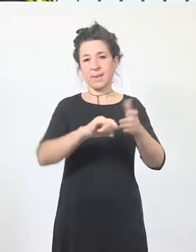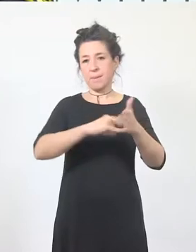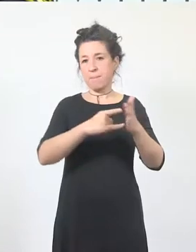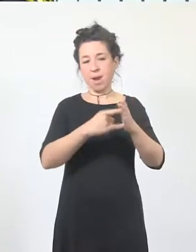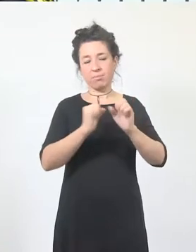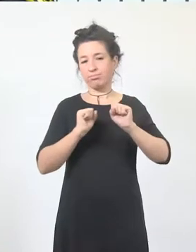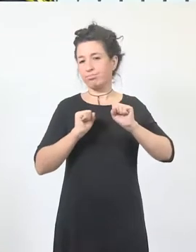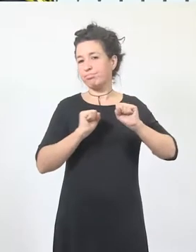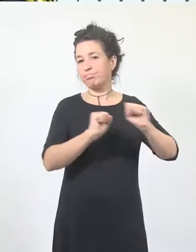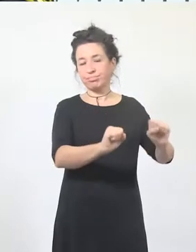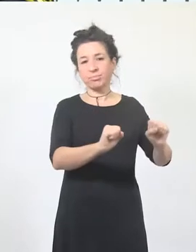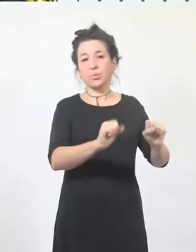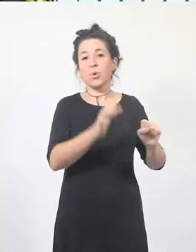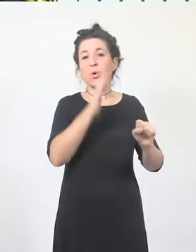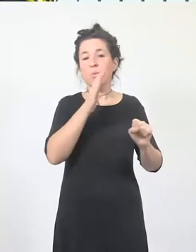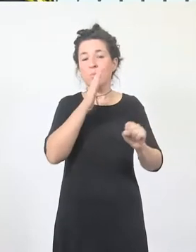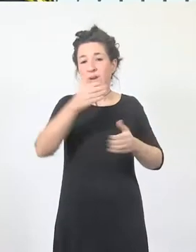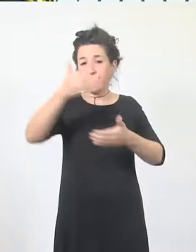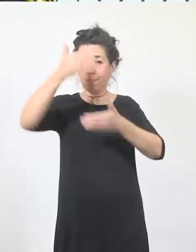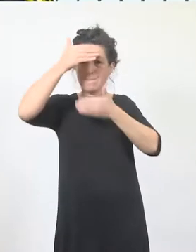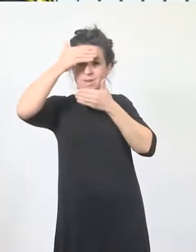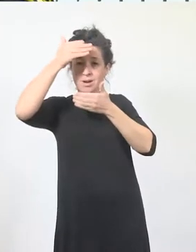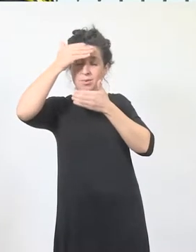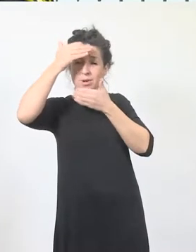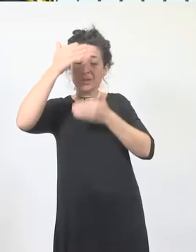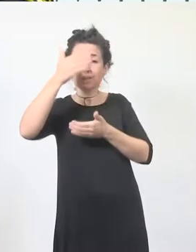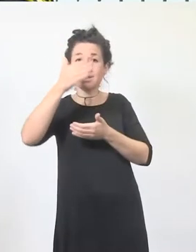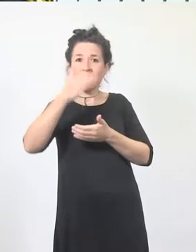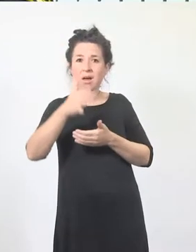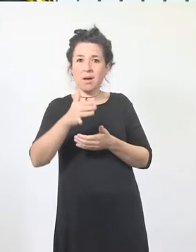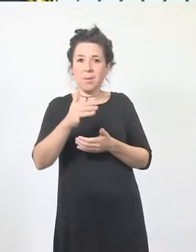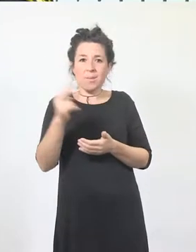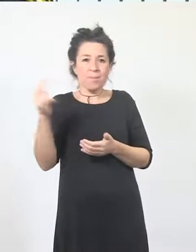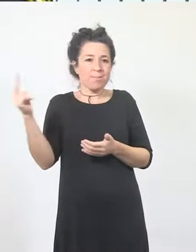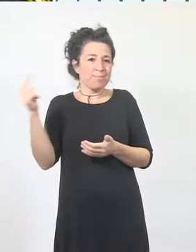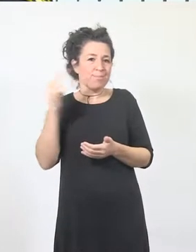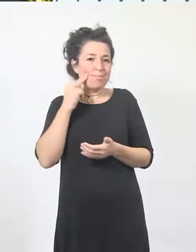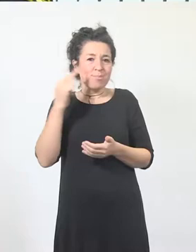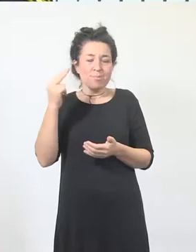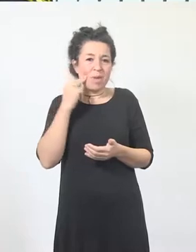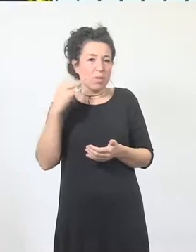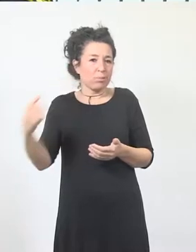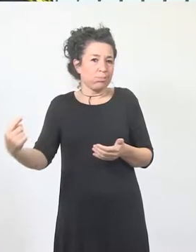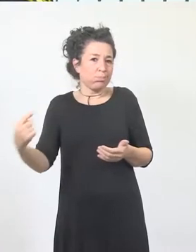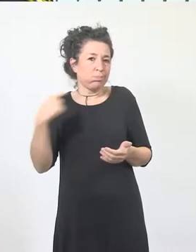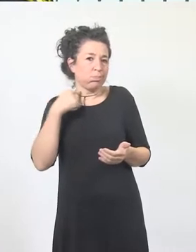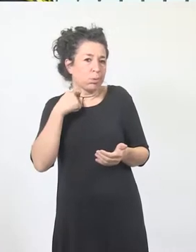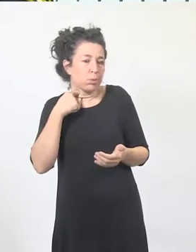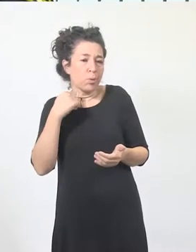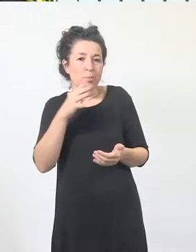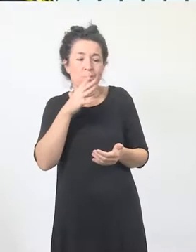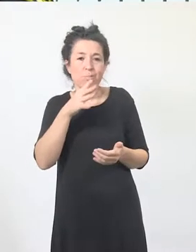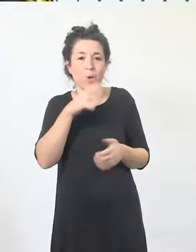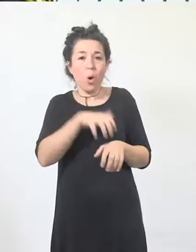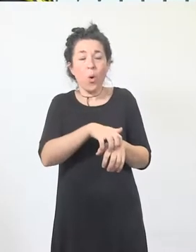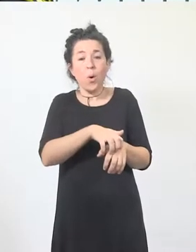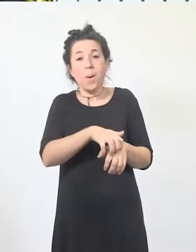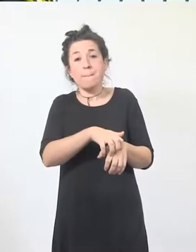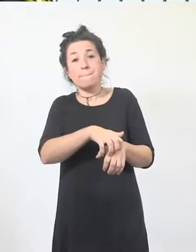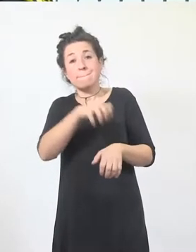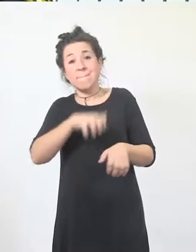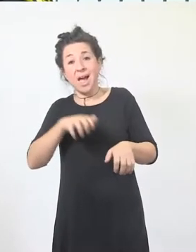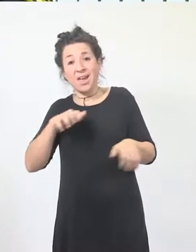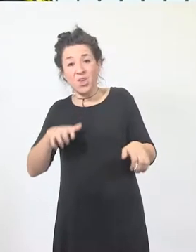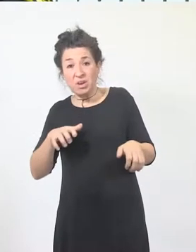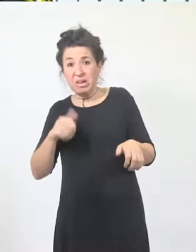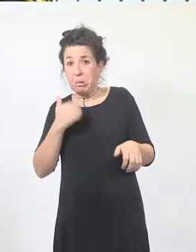a ese plan, porque Marruecos tenía mucho miedo de perder, porque la mayoría o casi